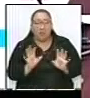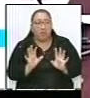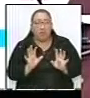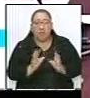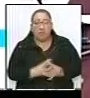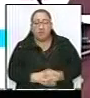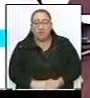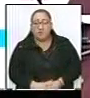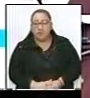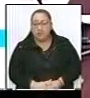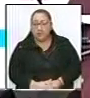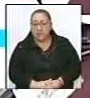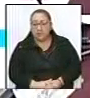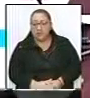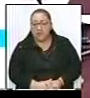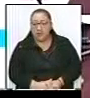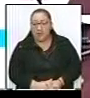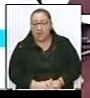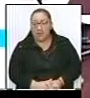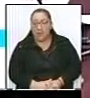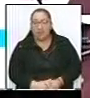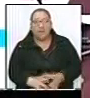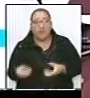pesar de haber sido parte todo